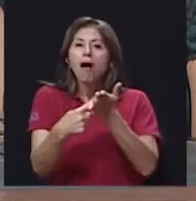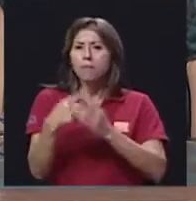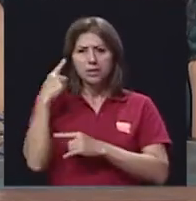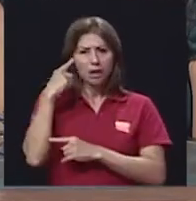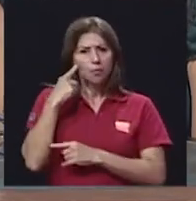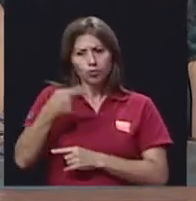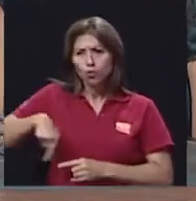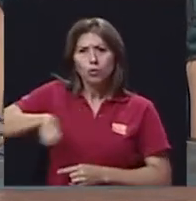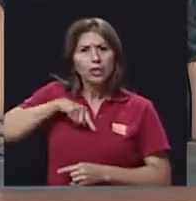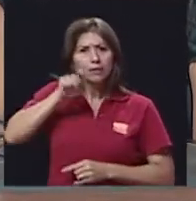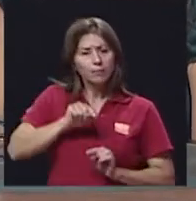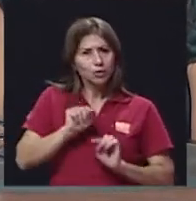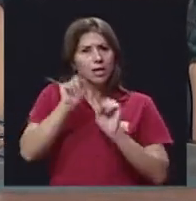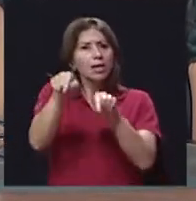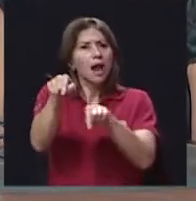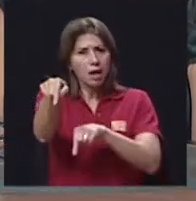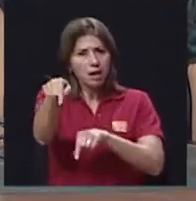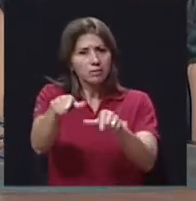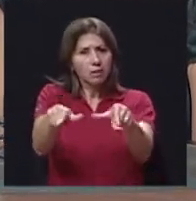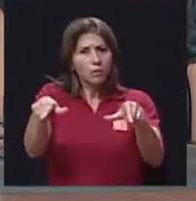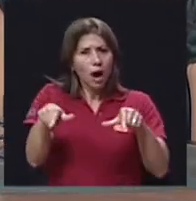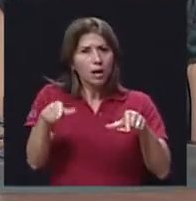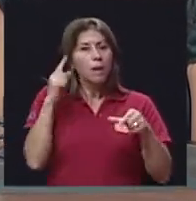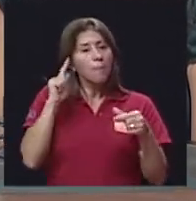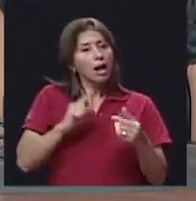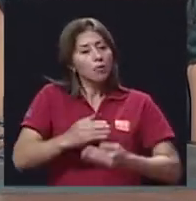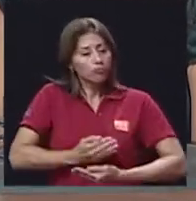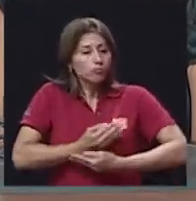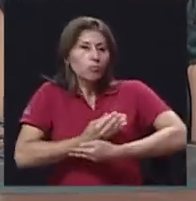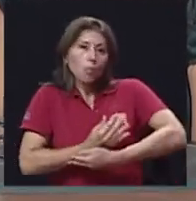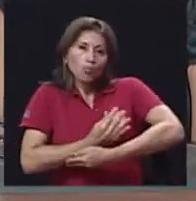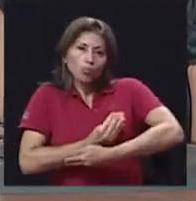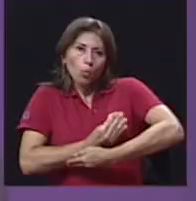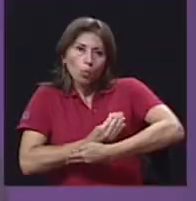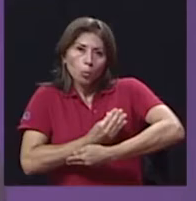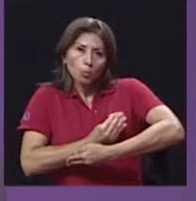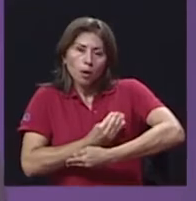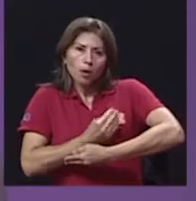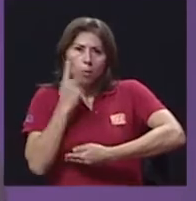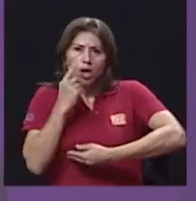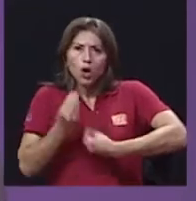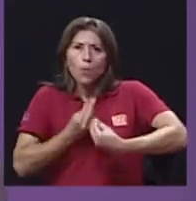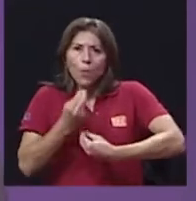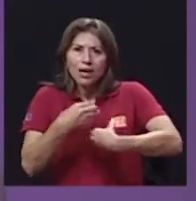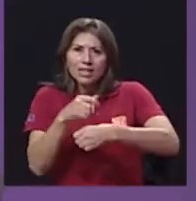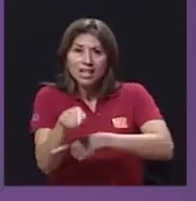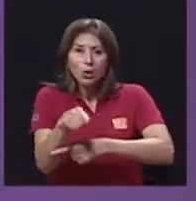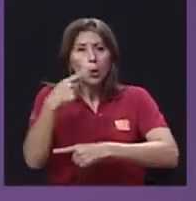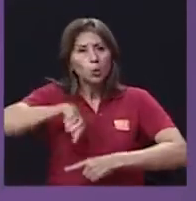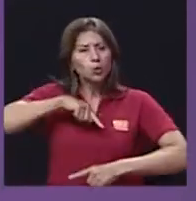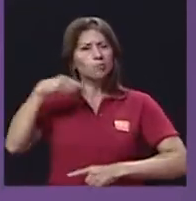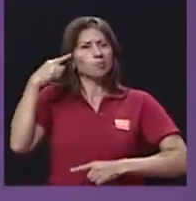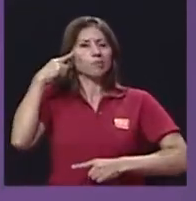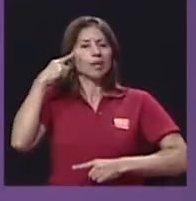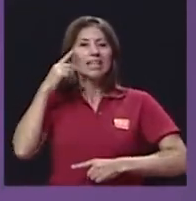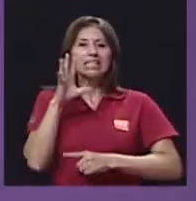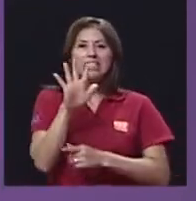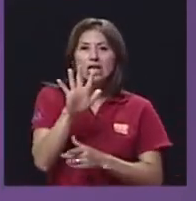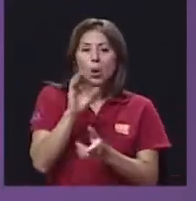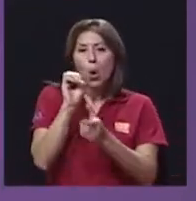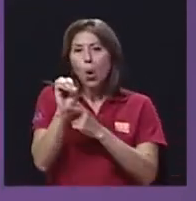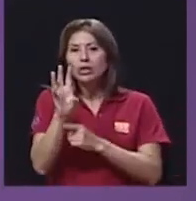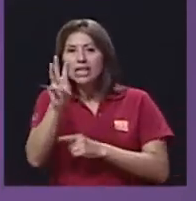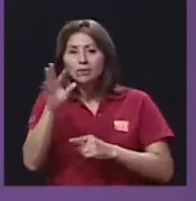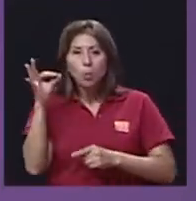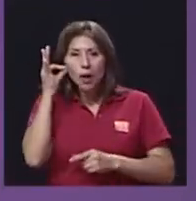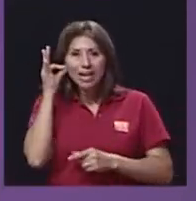hicieran eso que son una barbaridad lo que empezó como que íbamos a hacer cinco o seis mujeres terminó haciendo una multitud de